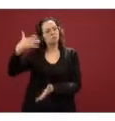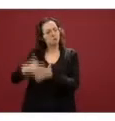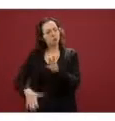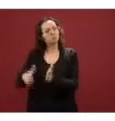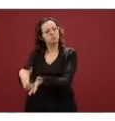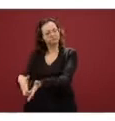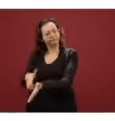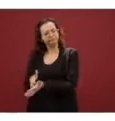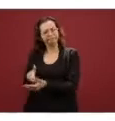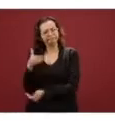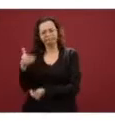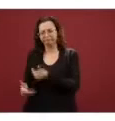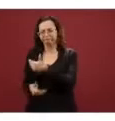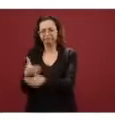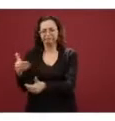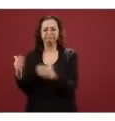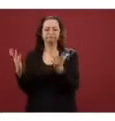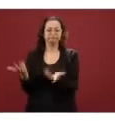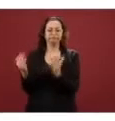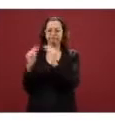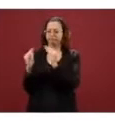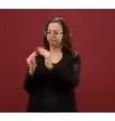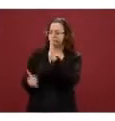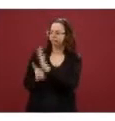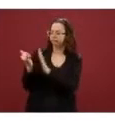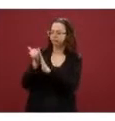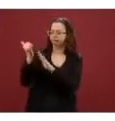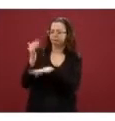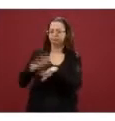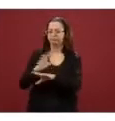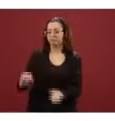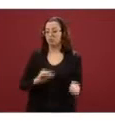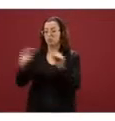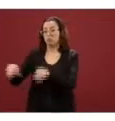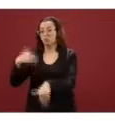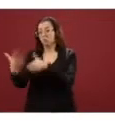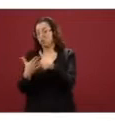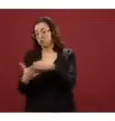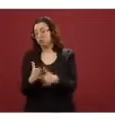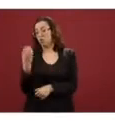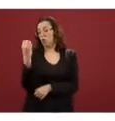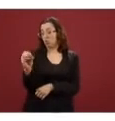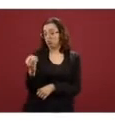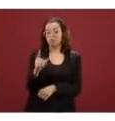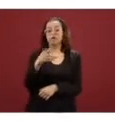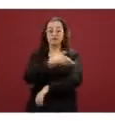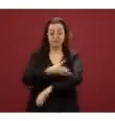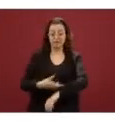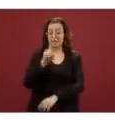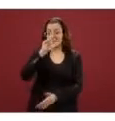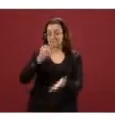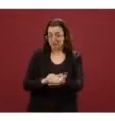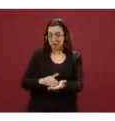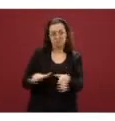la parte más avanzada. Las viviendas deben ser reubicadas en el mes de octubre de este año, las 1,000 familias que viven ahí.